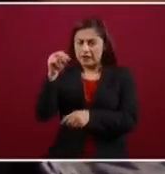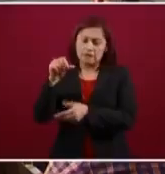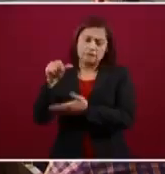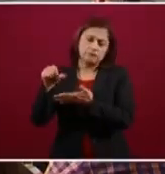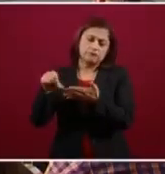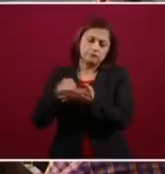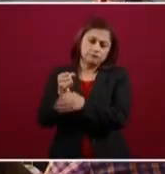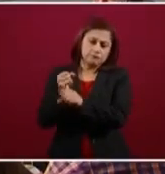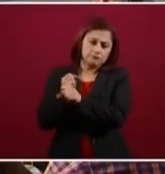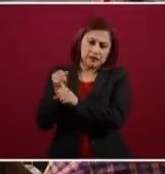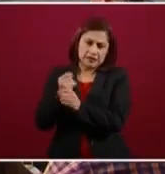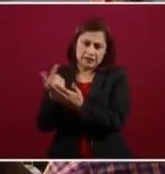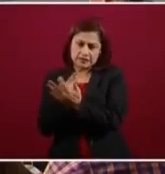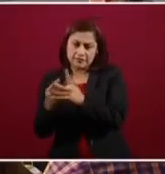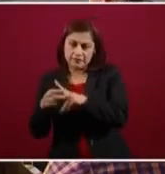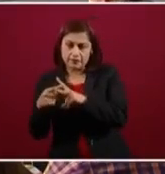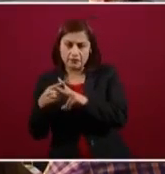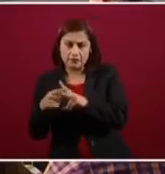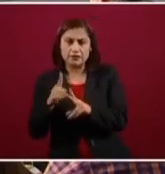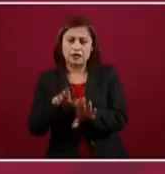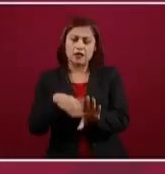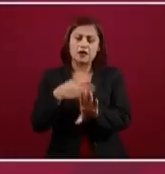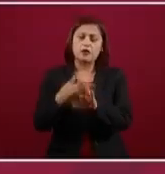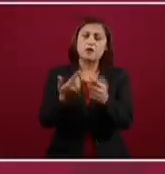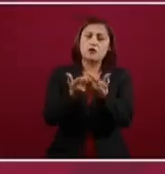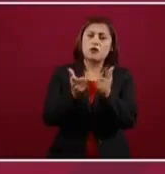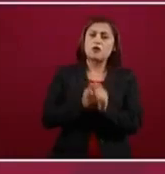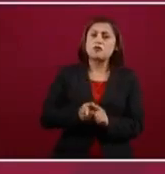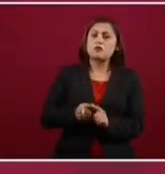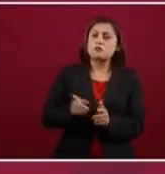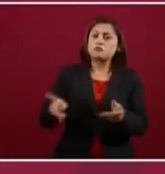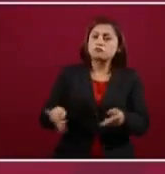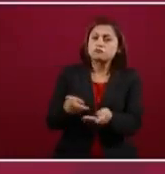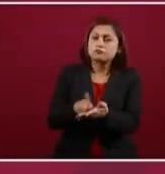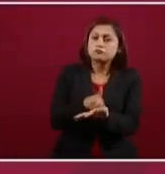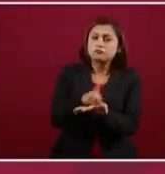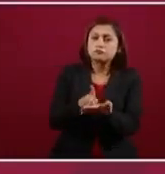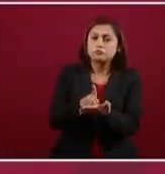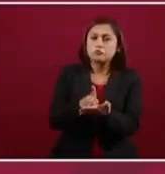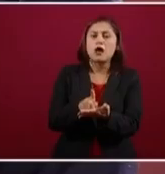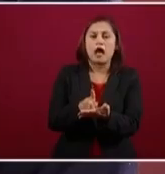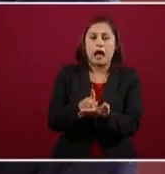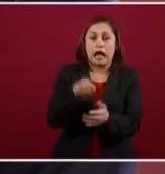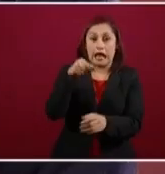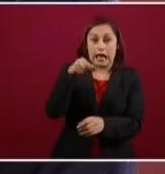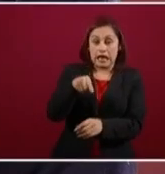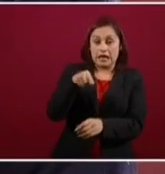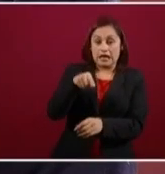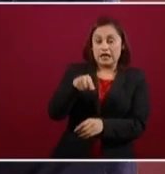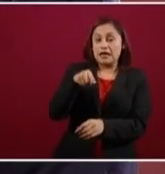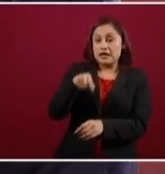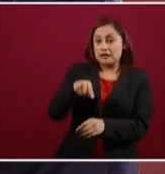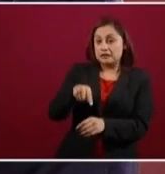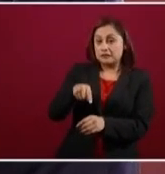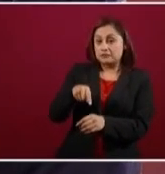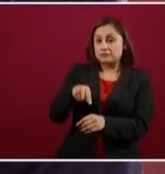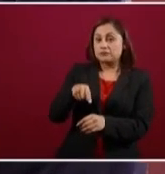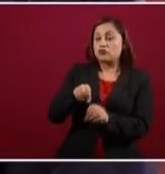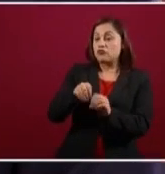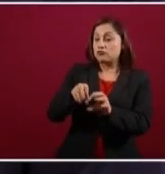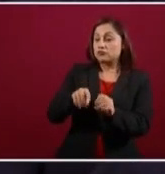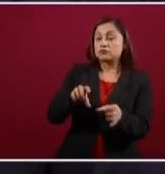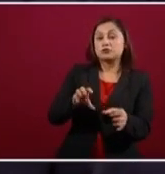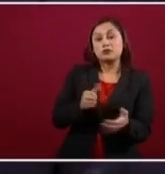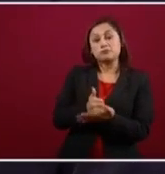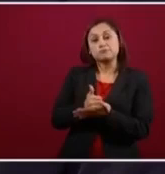estado ayudando a la Fiscalía cada vez que solicita información y